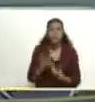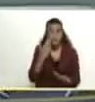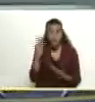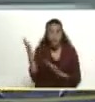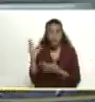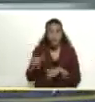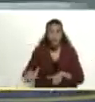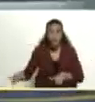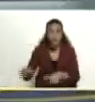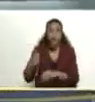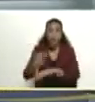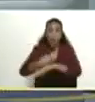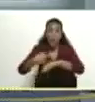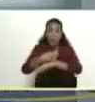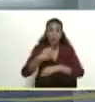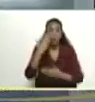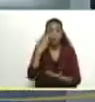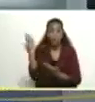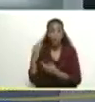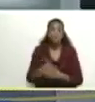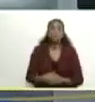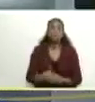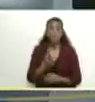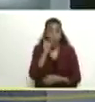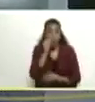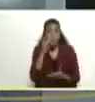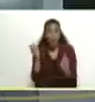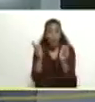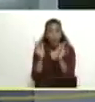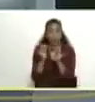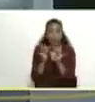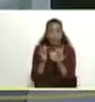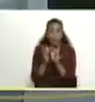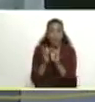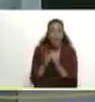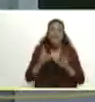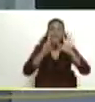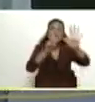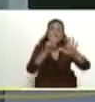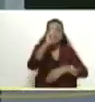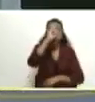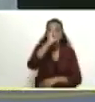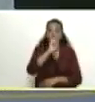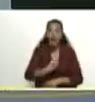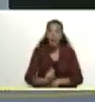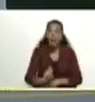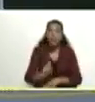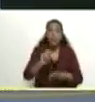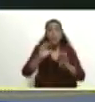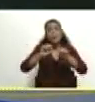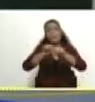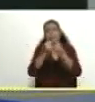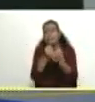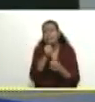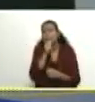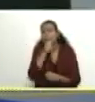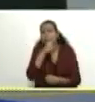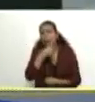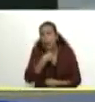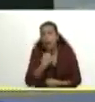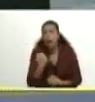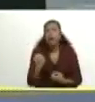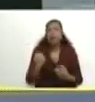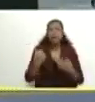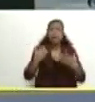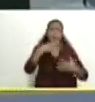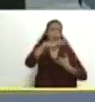Maduro, el gobernador Terán. Adelante, Terán. Estamos emocionados, presidente. Esto tenía 6 años. Las máquinas ya habían sufrido pues los embates de la